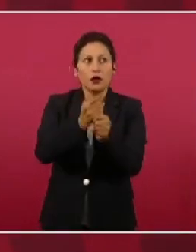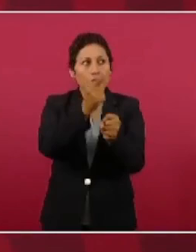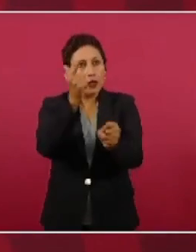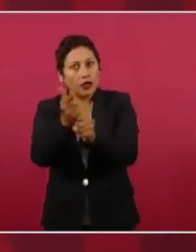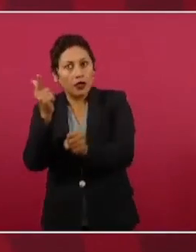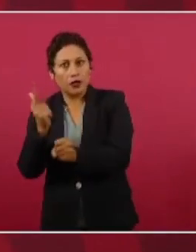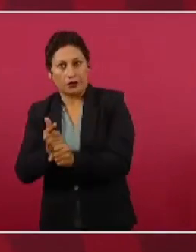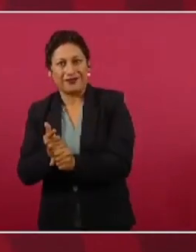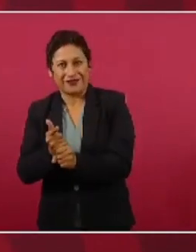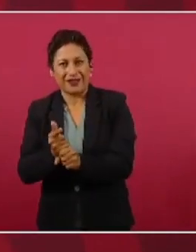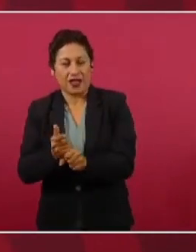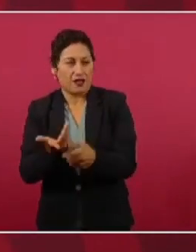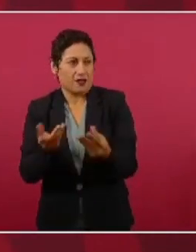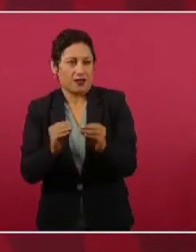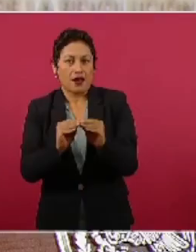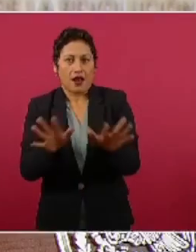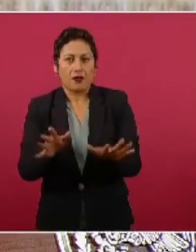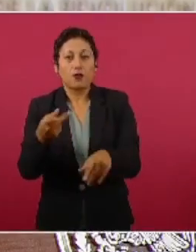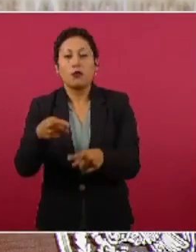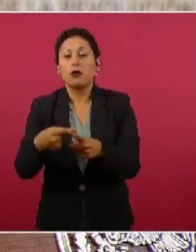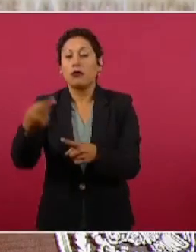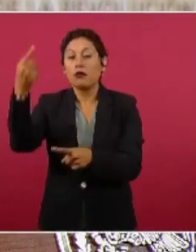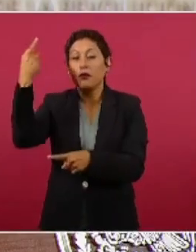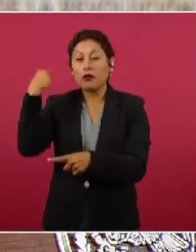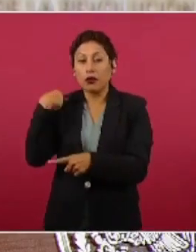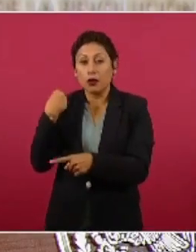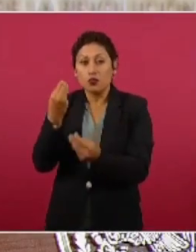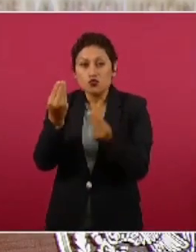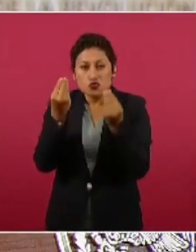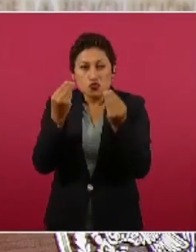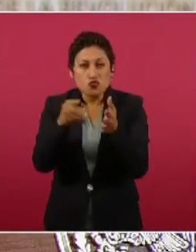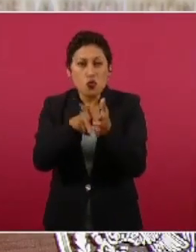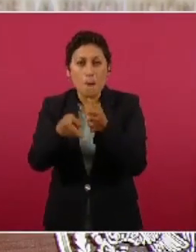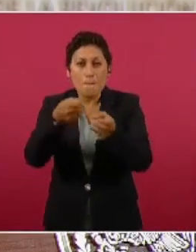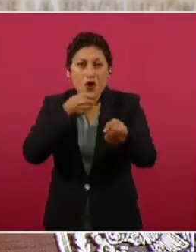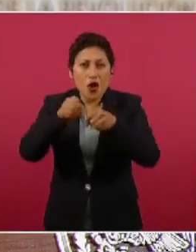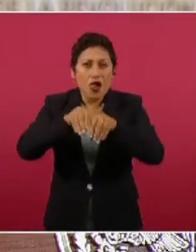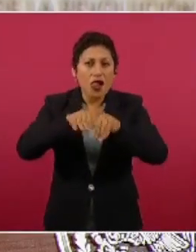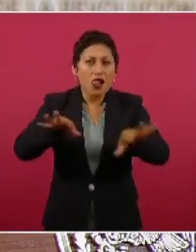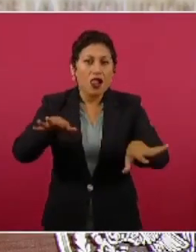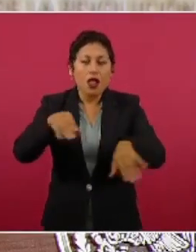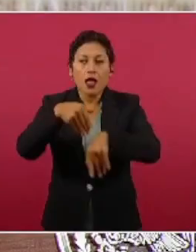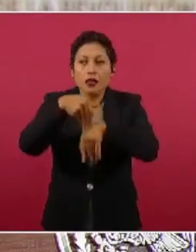sometidos. Yo tengo, por ejemplo,